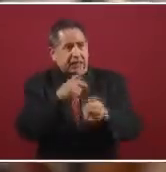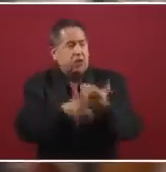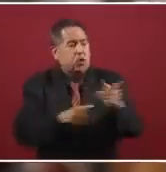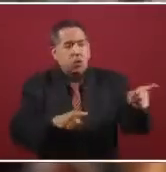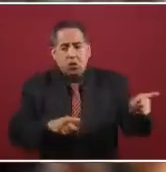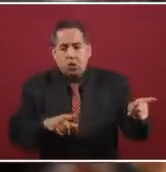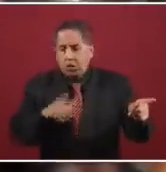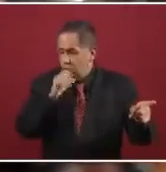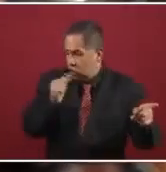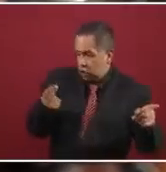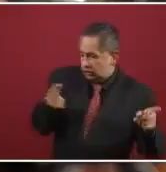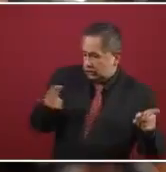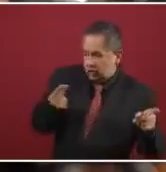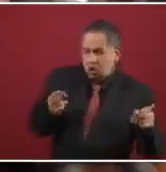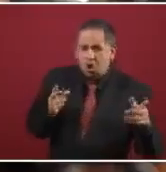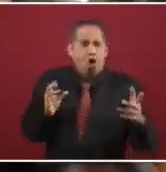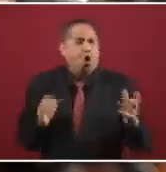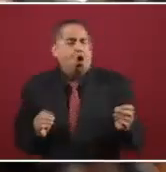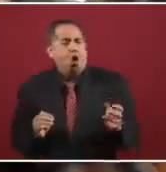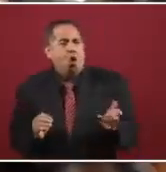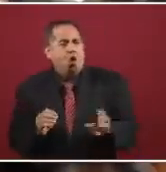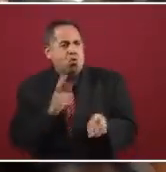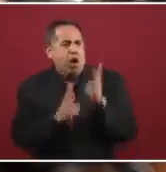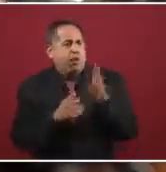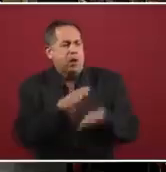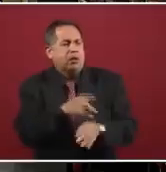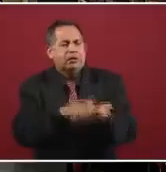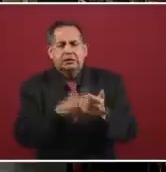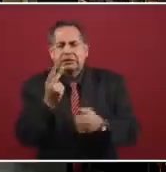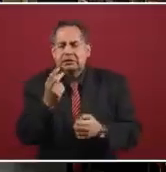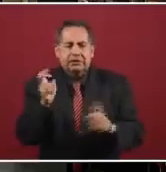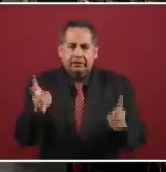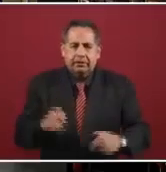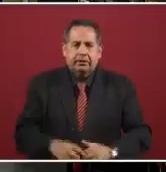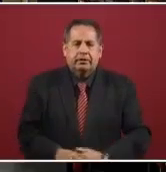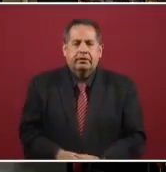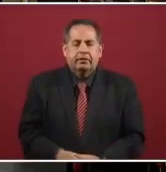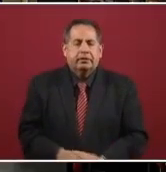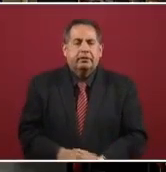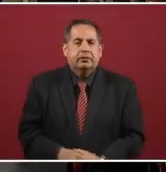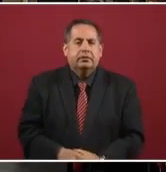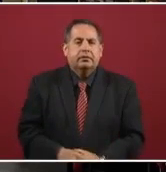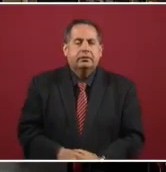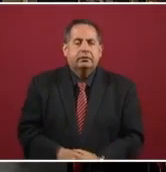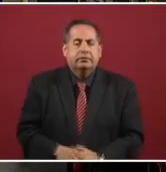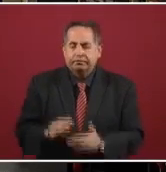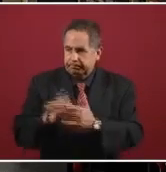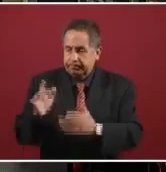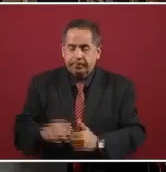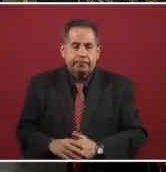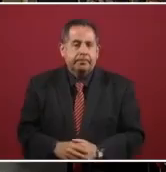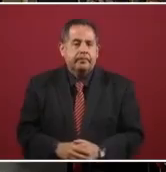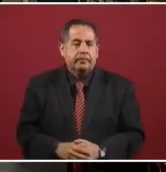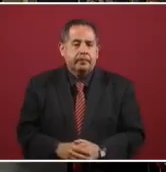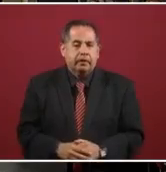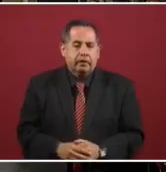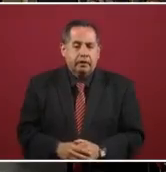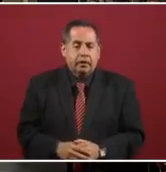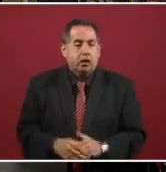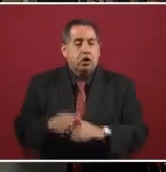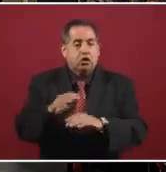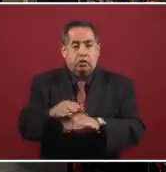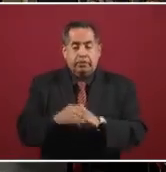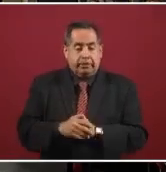no es necesario o de plano no hablaron de este tema. Gracias. Sobre la